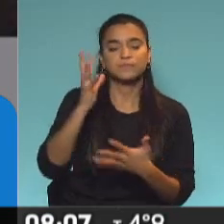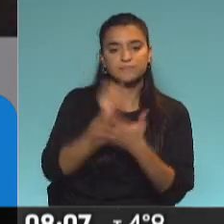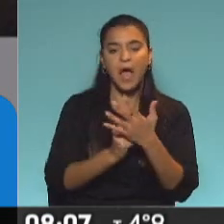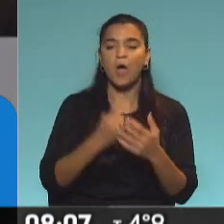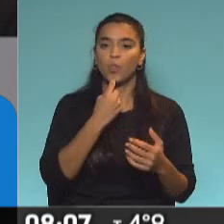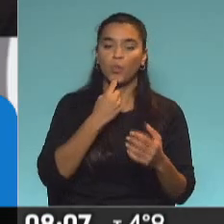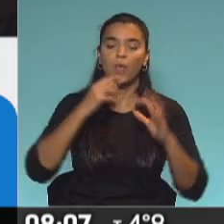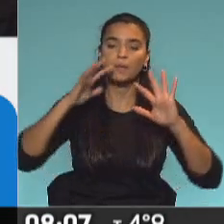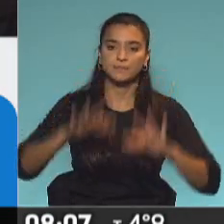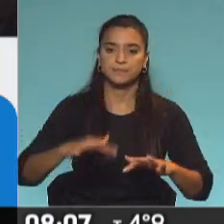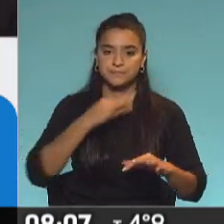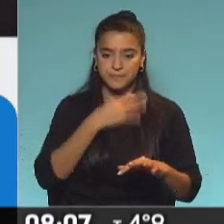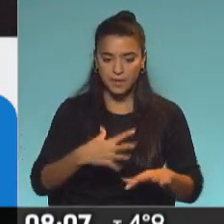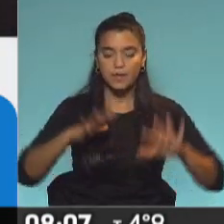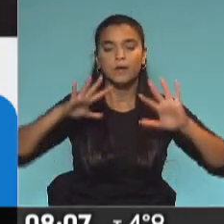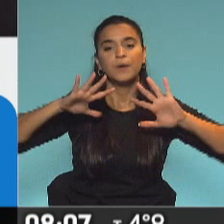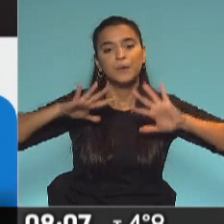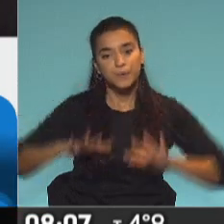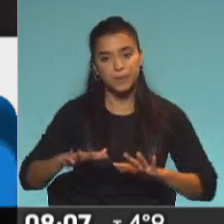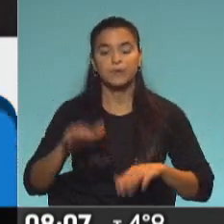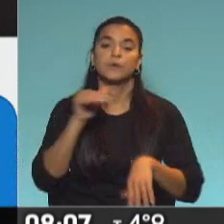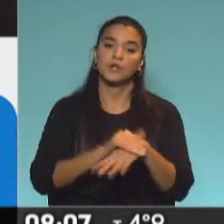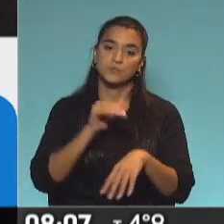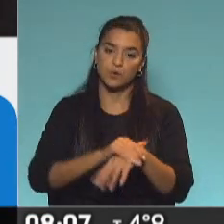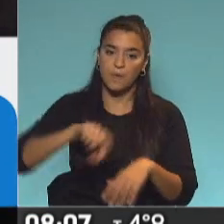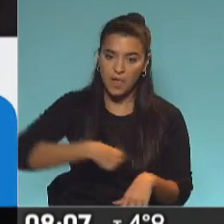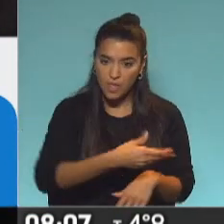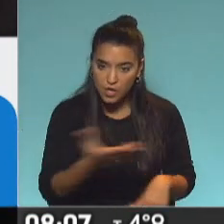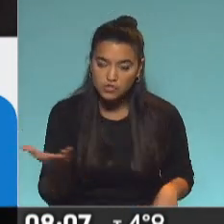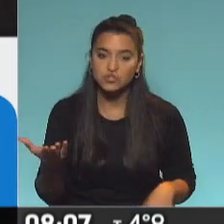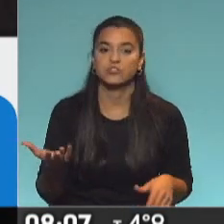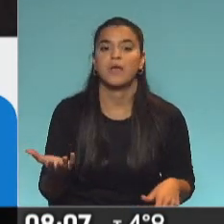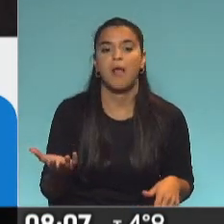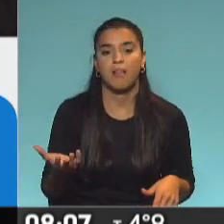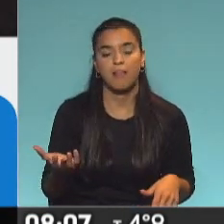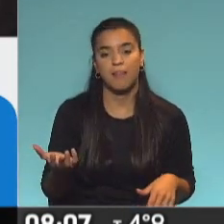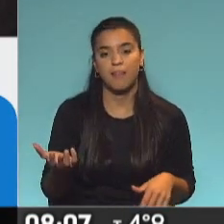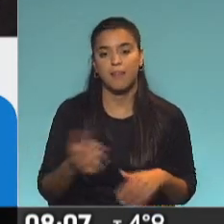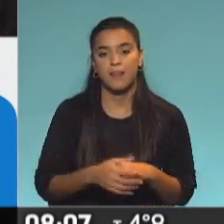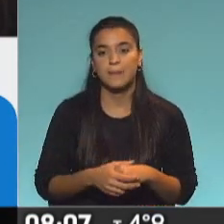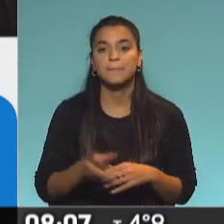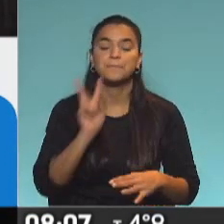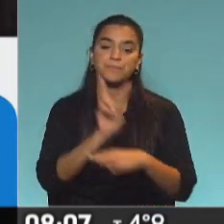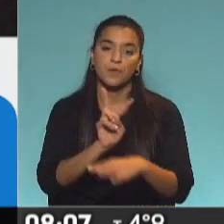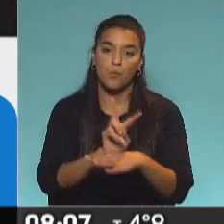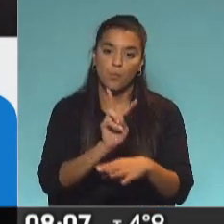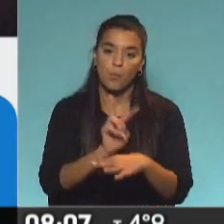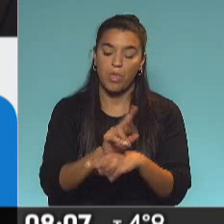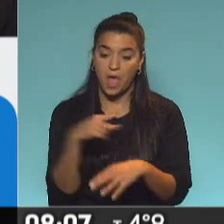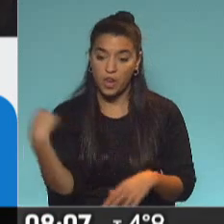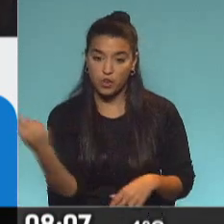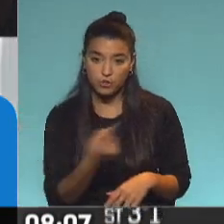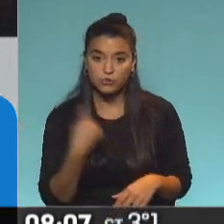la incertidumbre, de apelar a la responsabilidad social, de apelar a cuidarnos